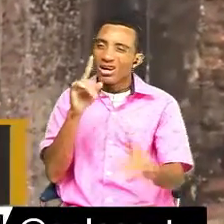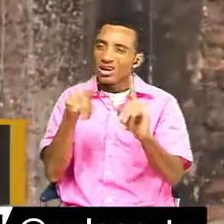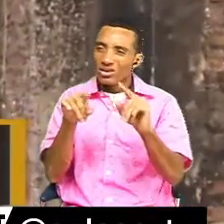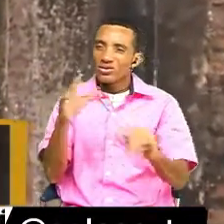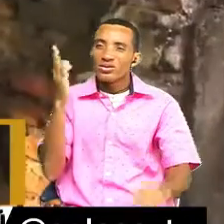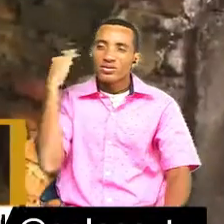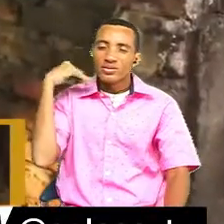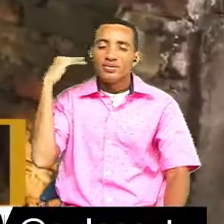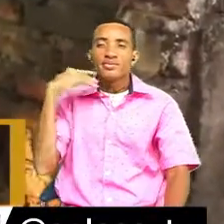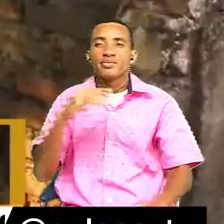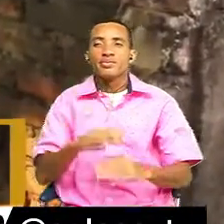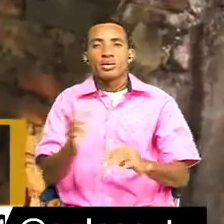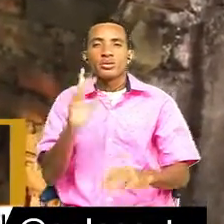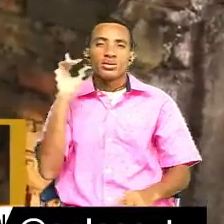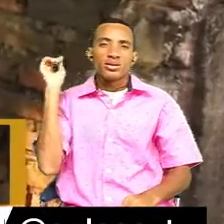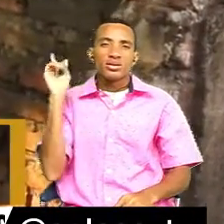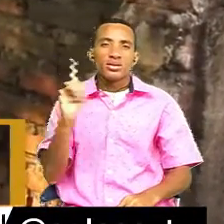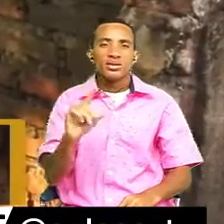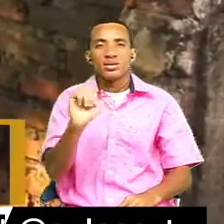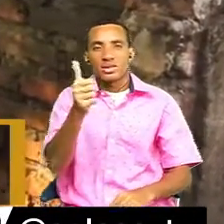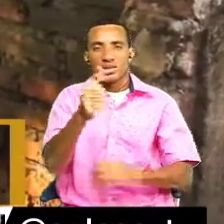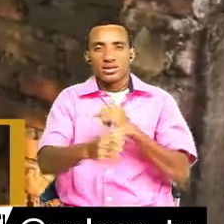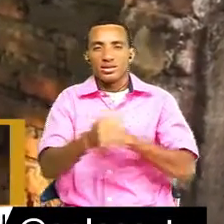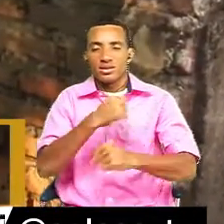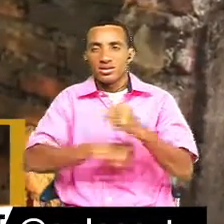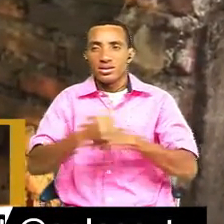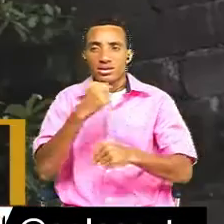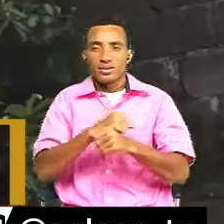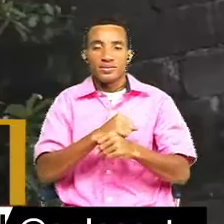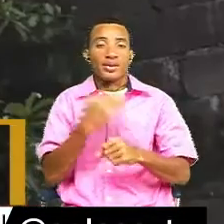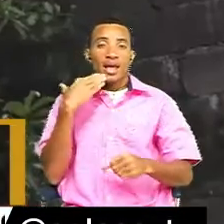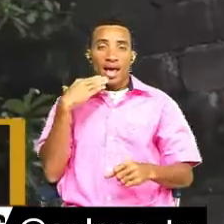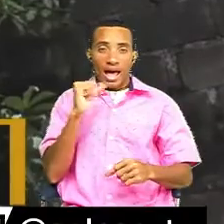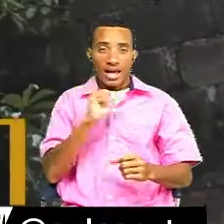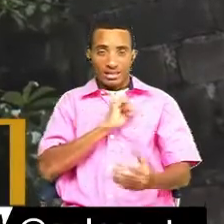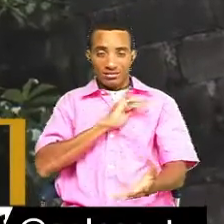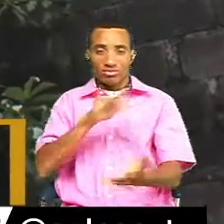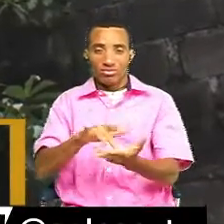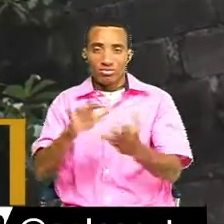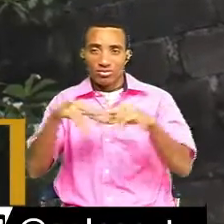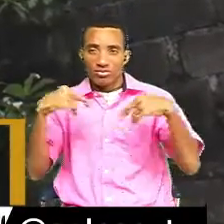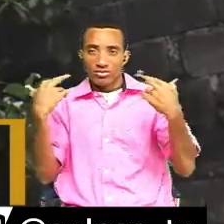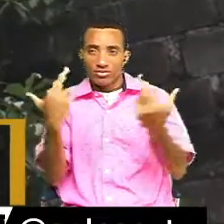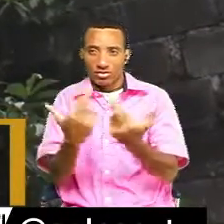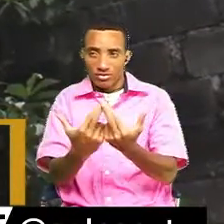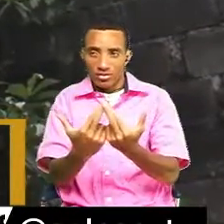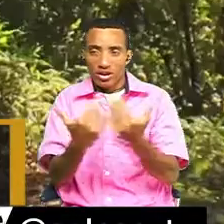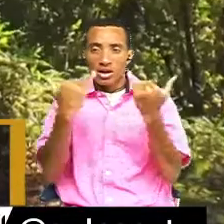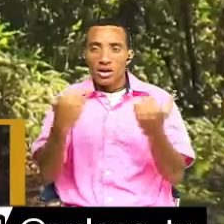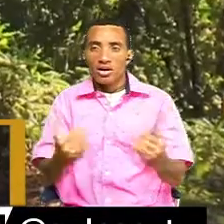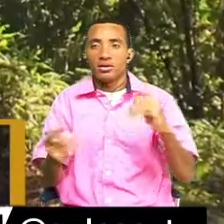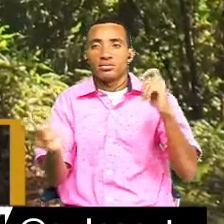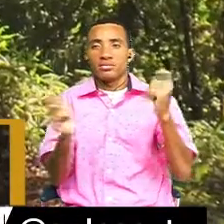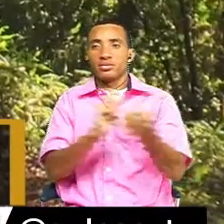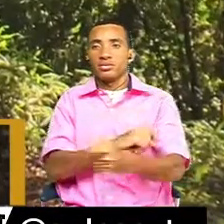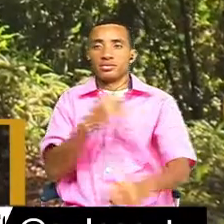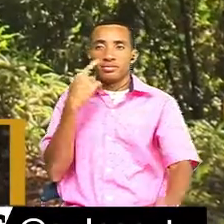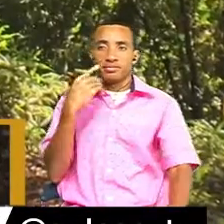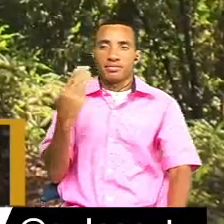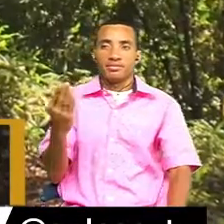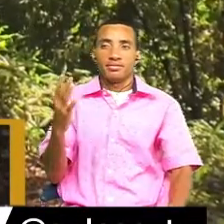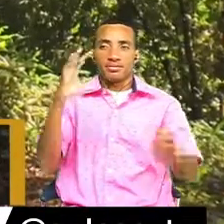hace aproximadamente 10 años, era la sede principal de madres comunitarias de ese sector de la ciudad, se ha convertido en el lado oscuro del